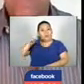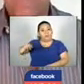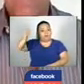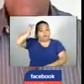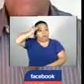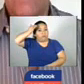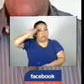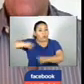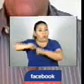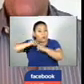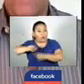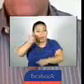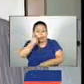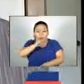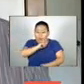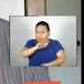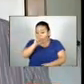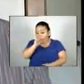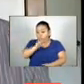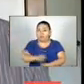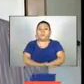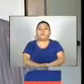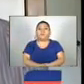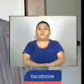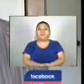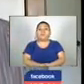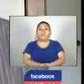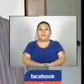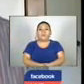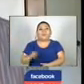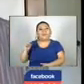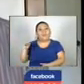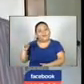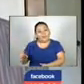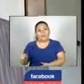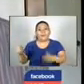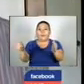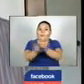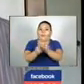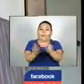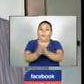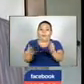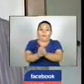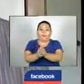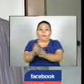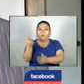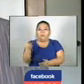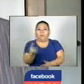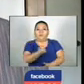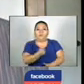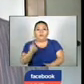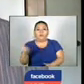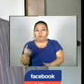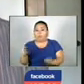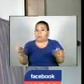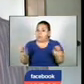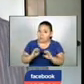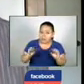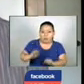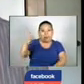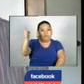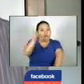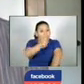especialista en enfermedades infecciosas. En cuanto a las consecuencias de tener un número importante de personas sin vacunas,